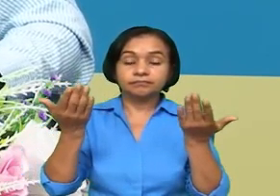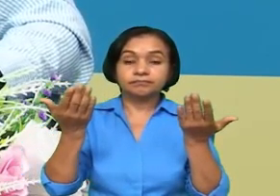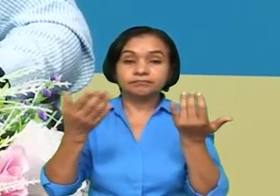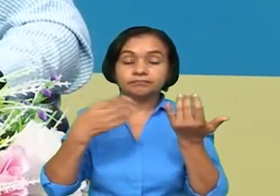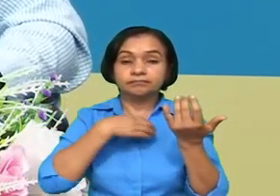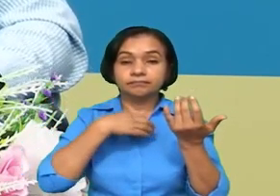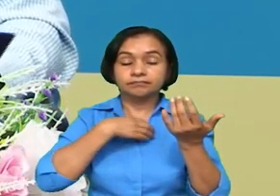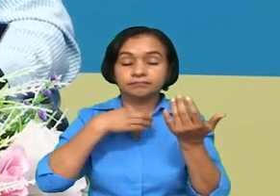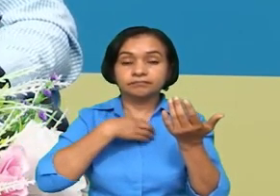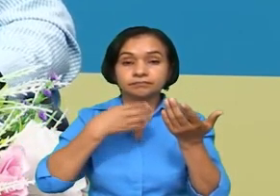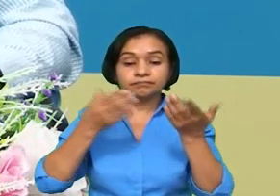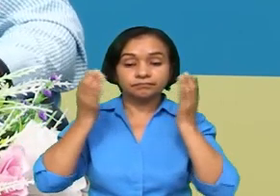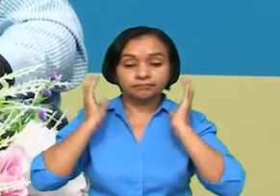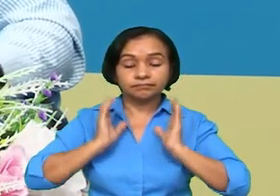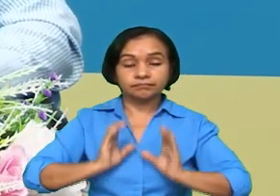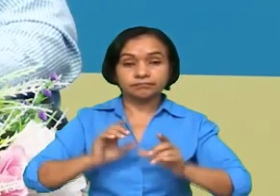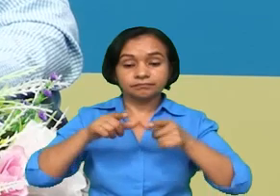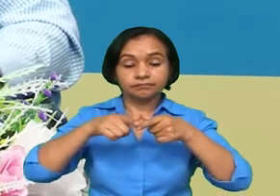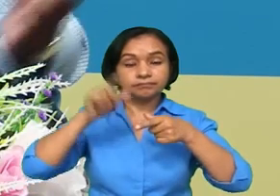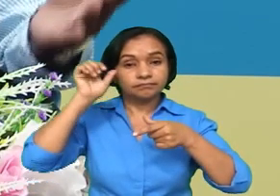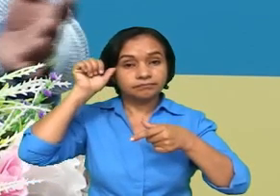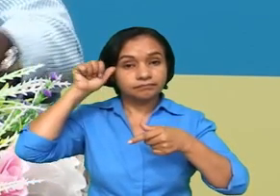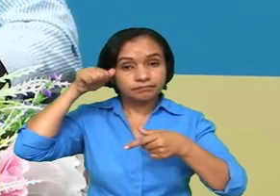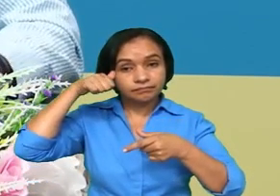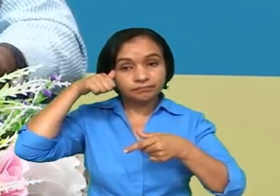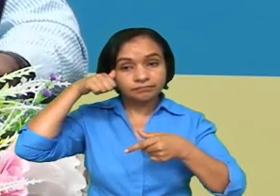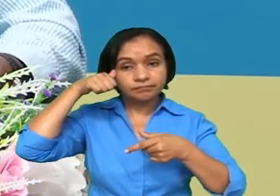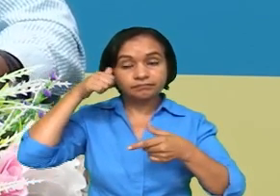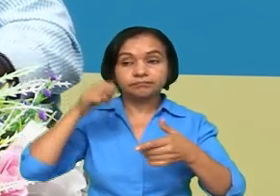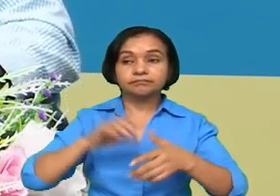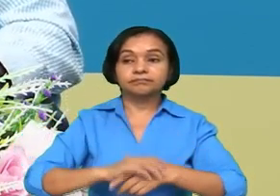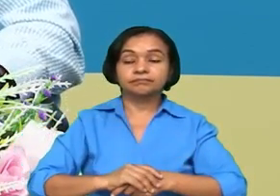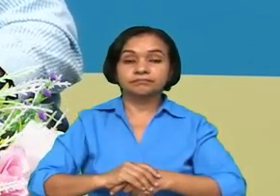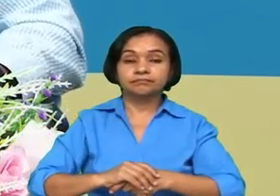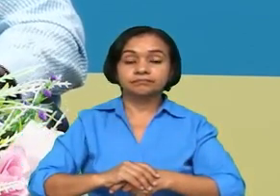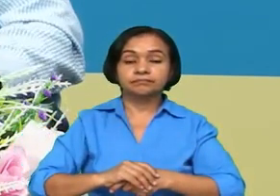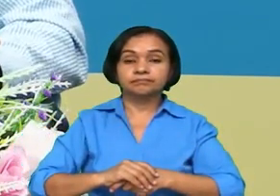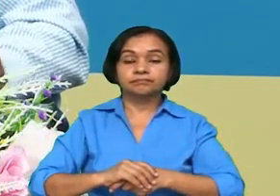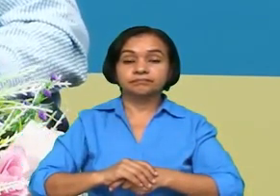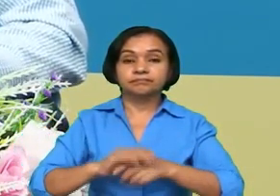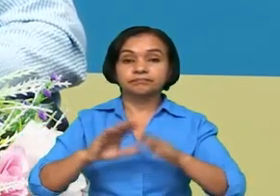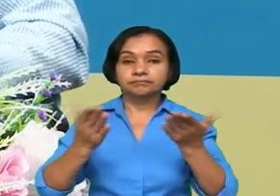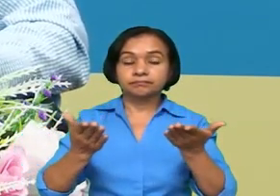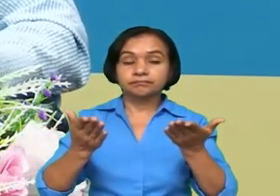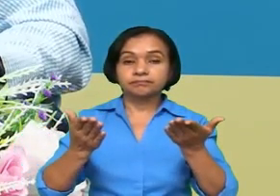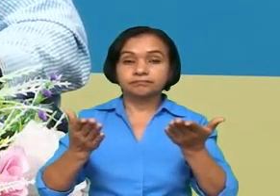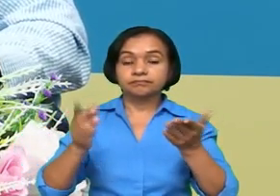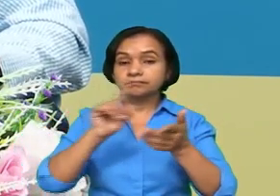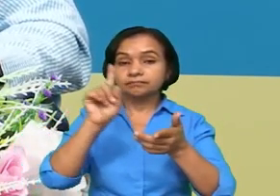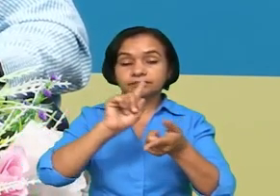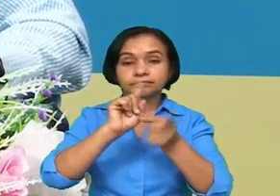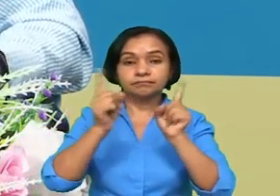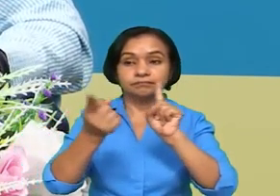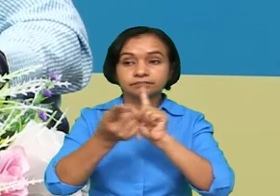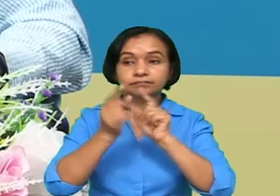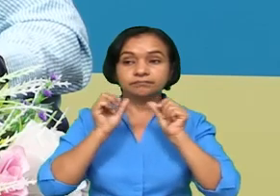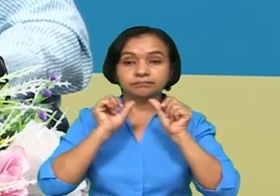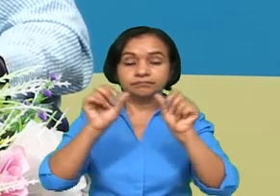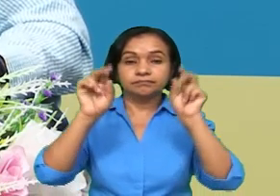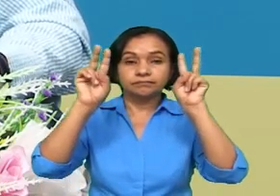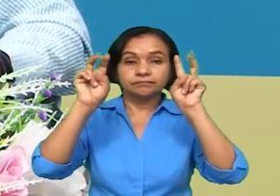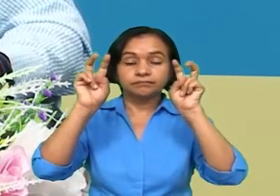su aparato urinario, pues, o su aparato genital. Así que no le cambie de canal, ya regresamos con este